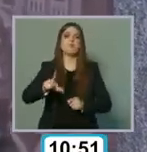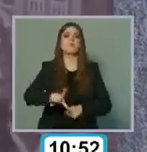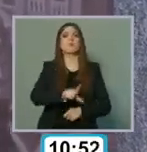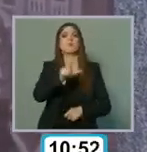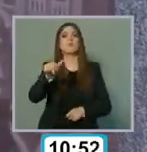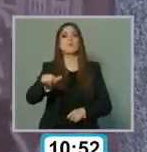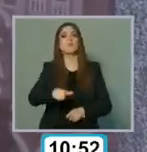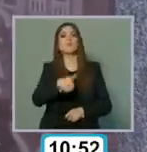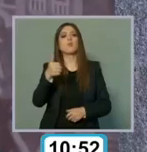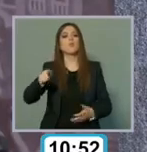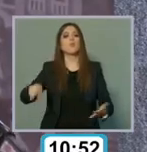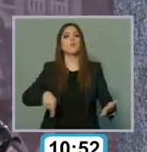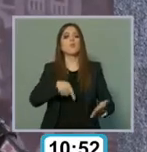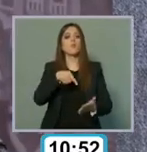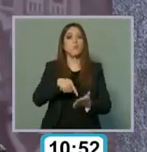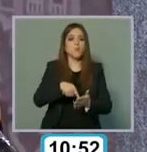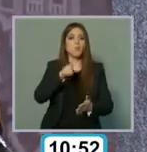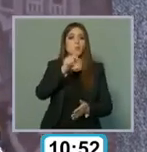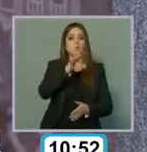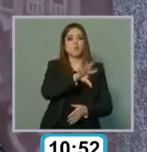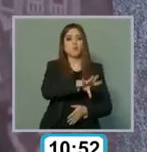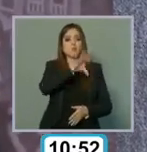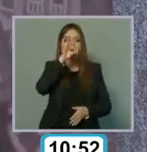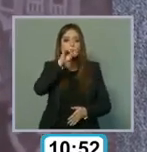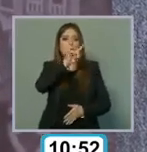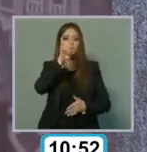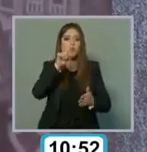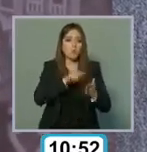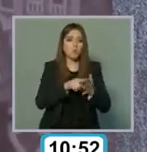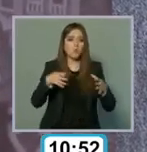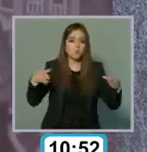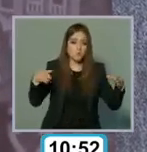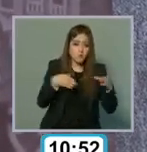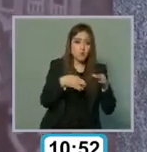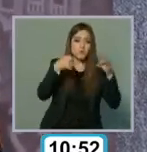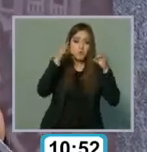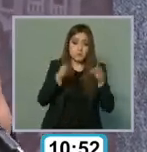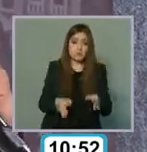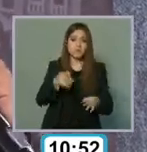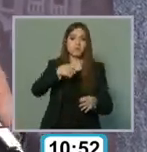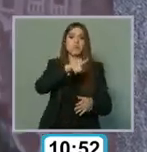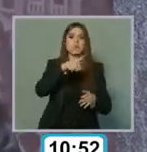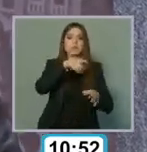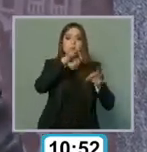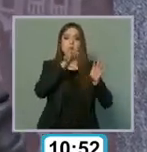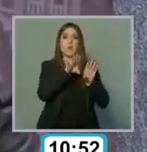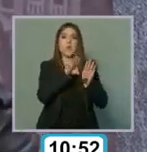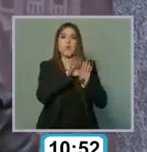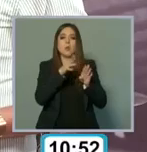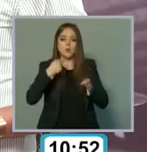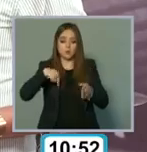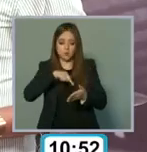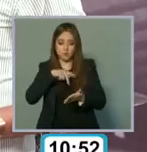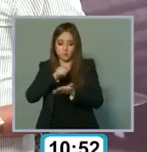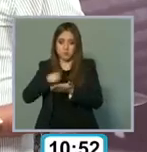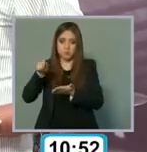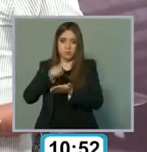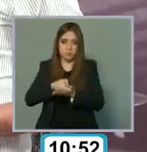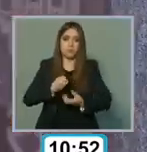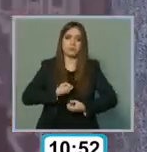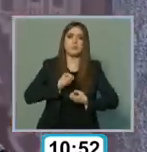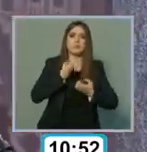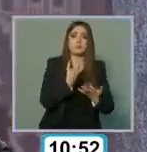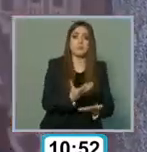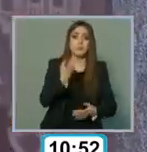en una locación que escogimos para que fuera un tema muy cotidiano, muy casero, ¿no? Que representara realmente lo que se vivió al escribir esa canción. Y en